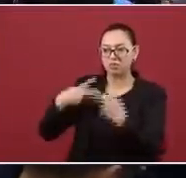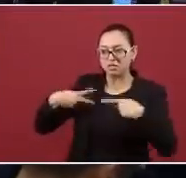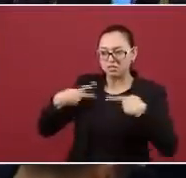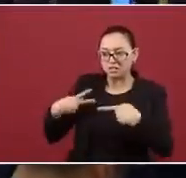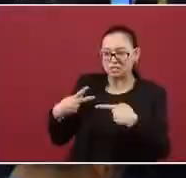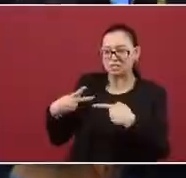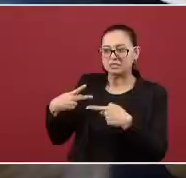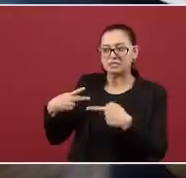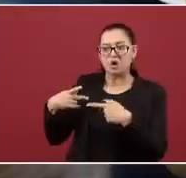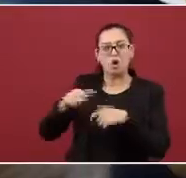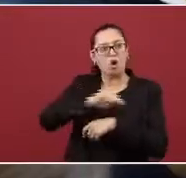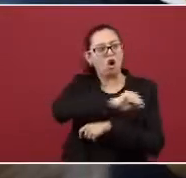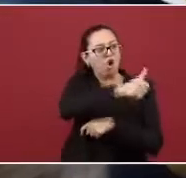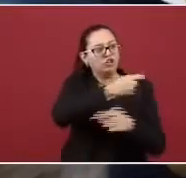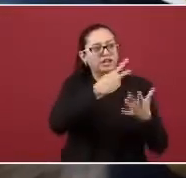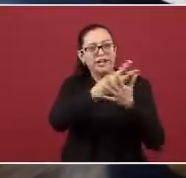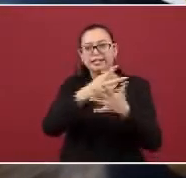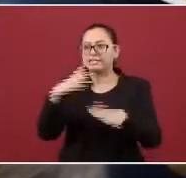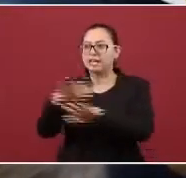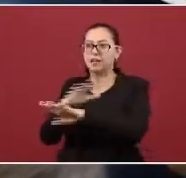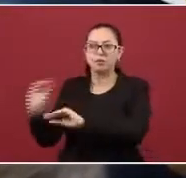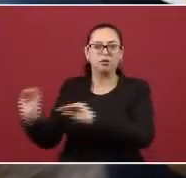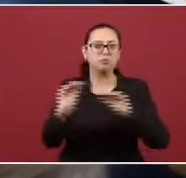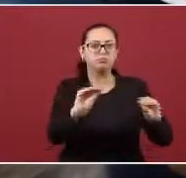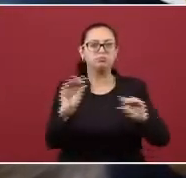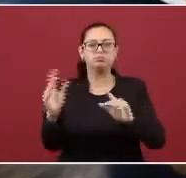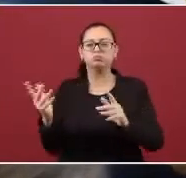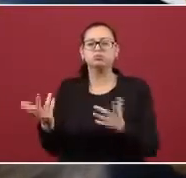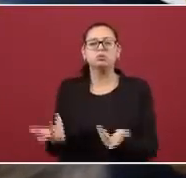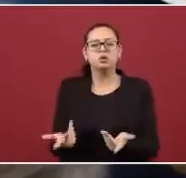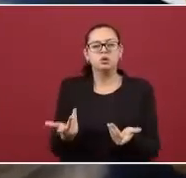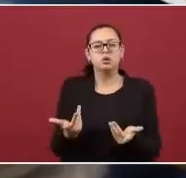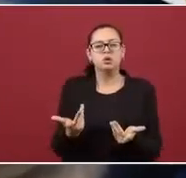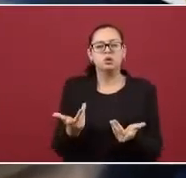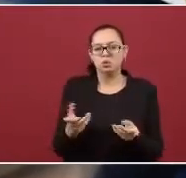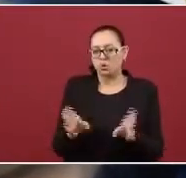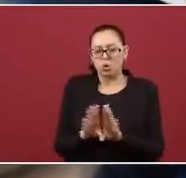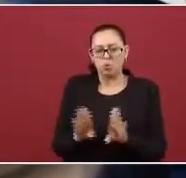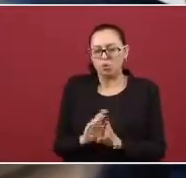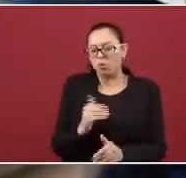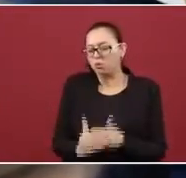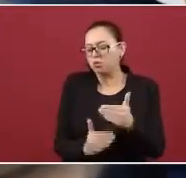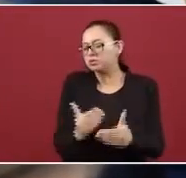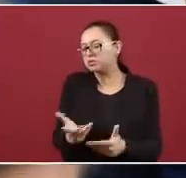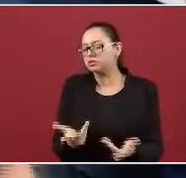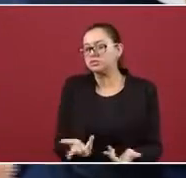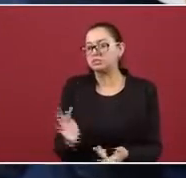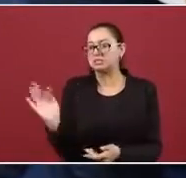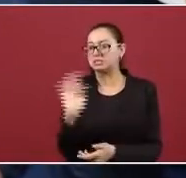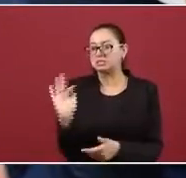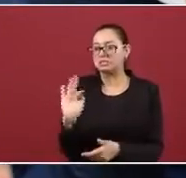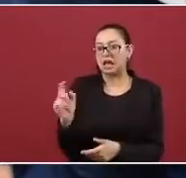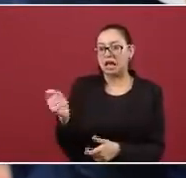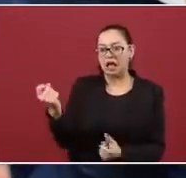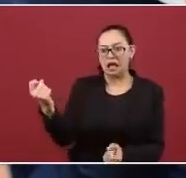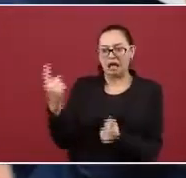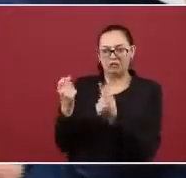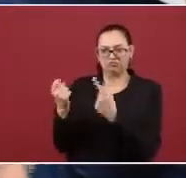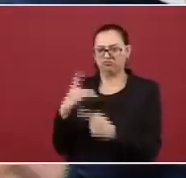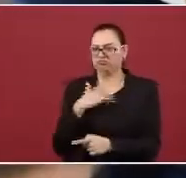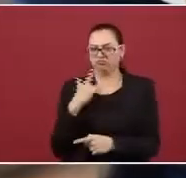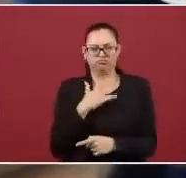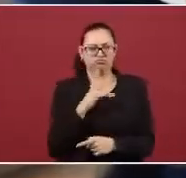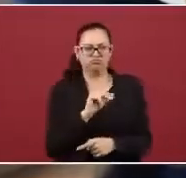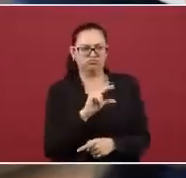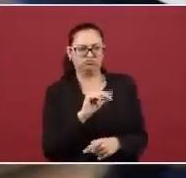¿cuál va a ser el proceso que se va a seguir si no está sobre la mesa que algunos presos pudieran ampararse contra esta decisión